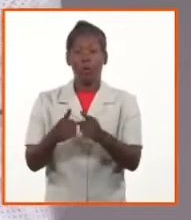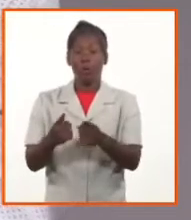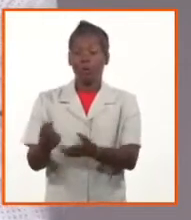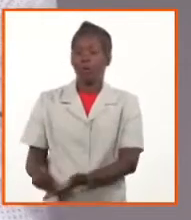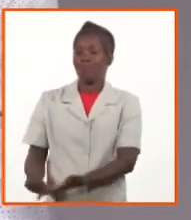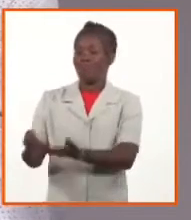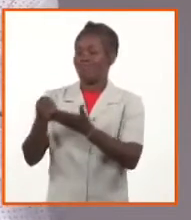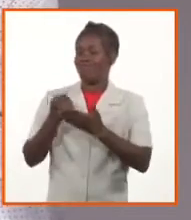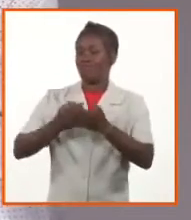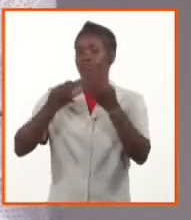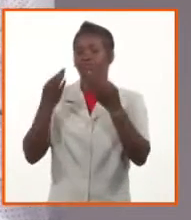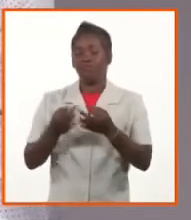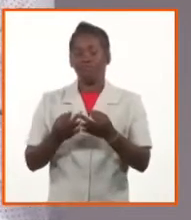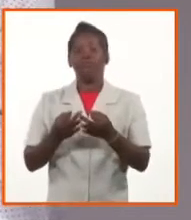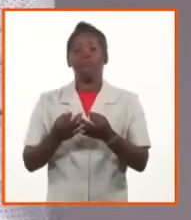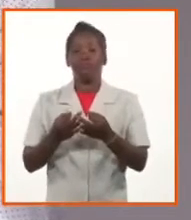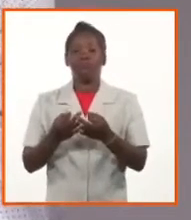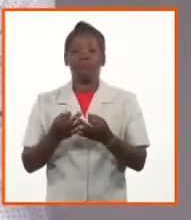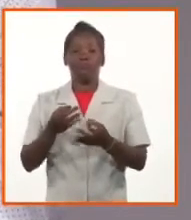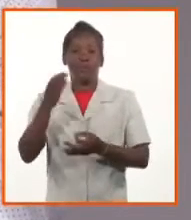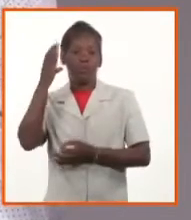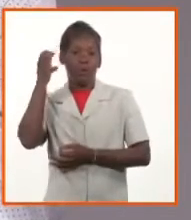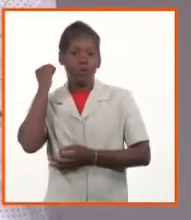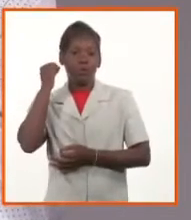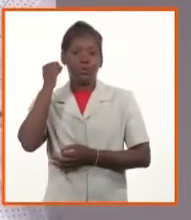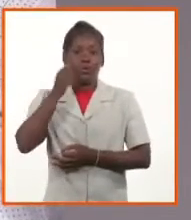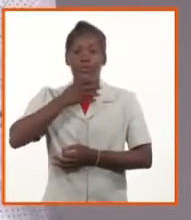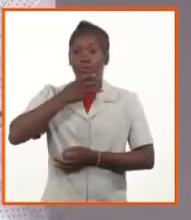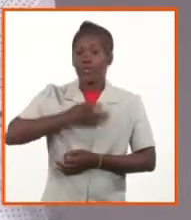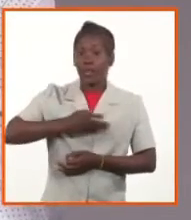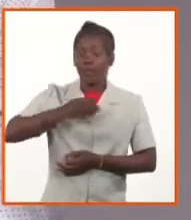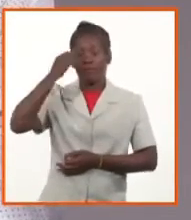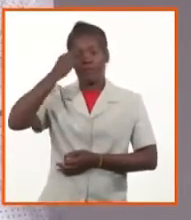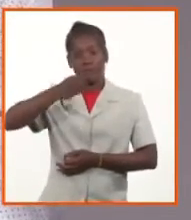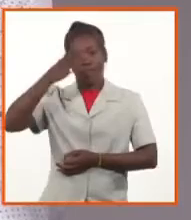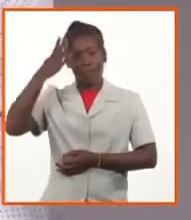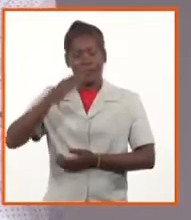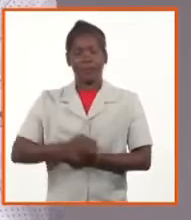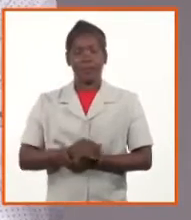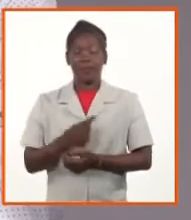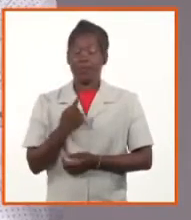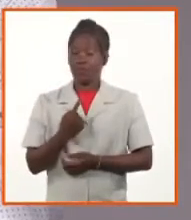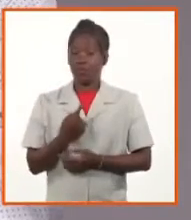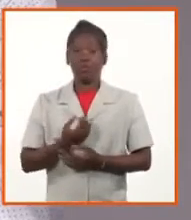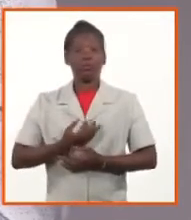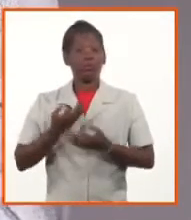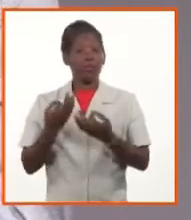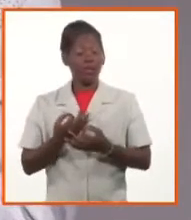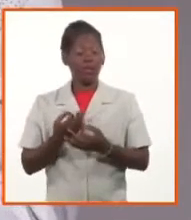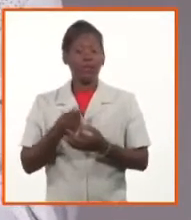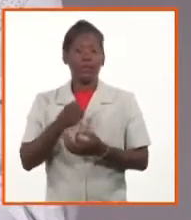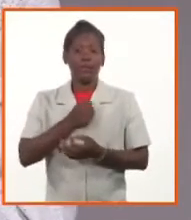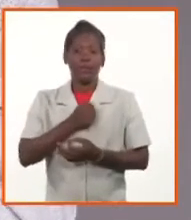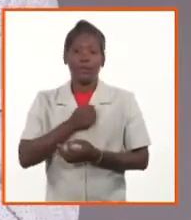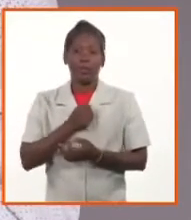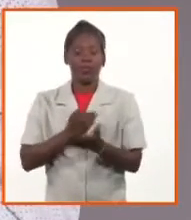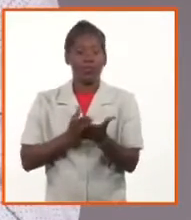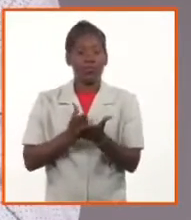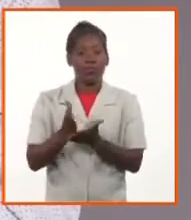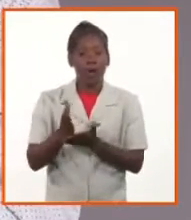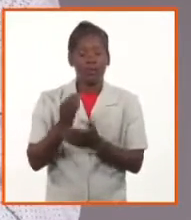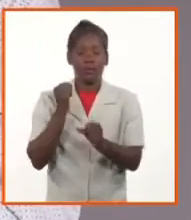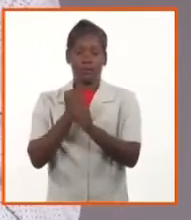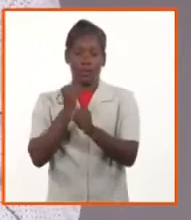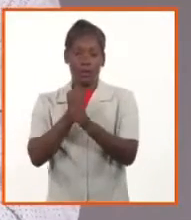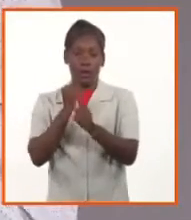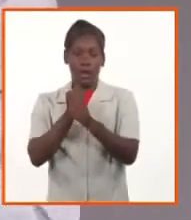cultural. Y eso es lo que nos toca, eso es lo que estamos tratando de hacer de la mejor manera